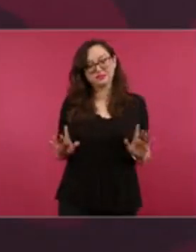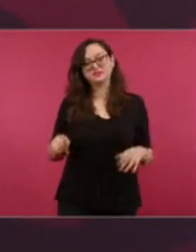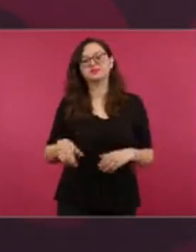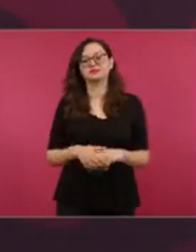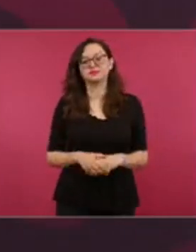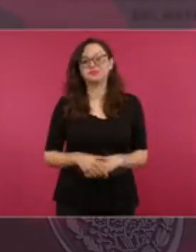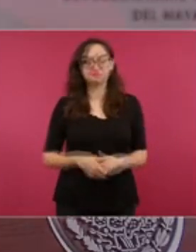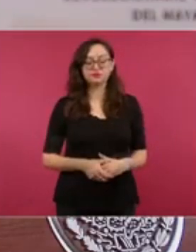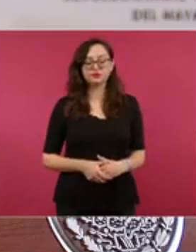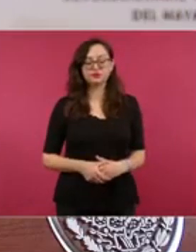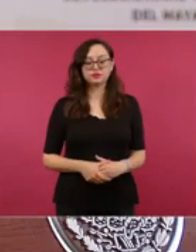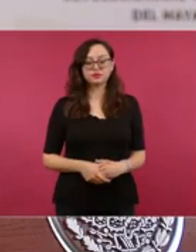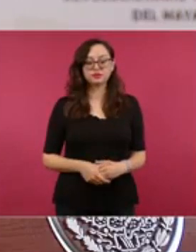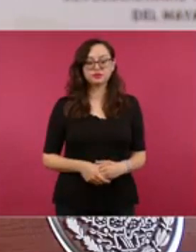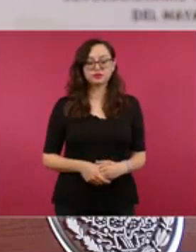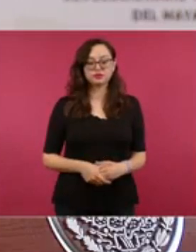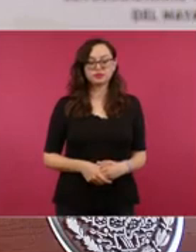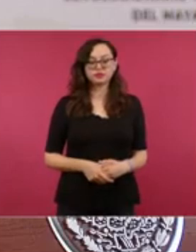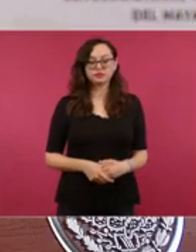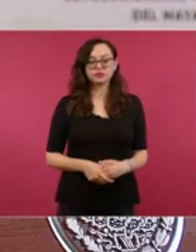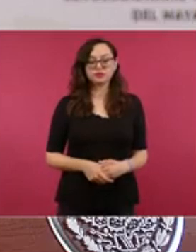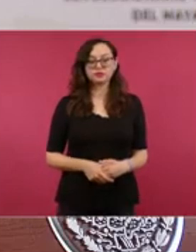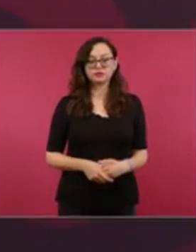y se fueron. También